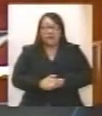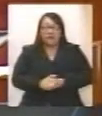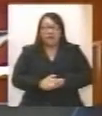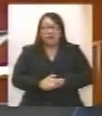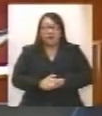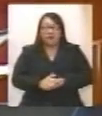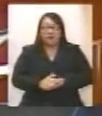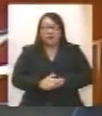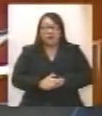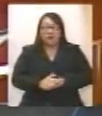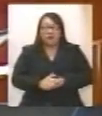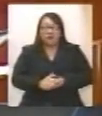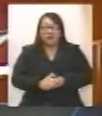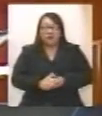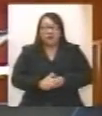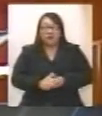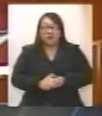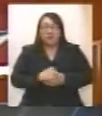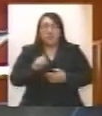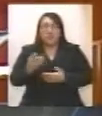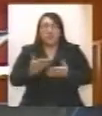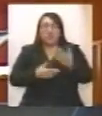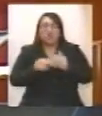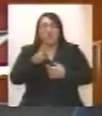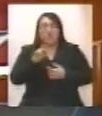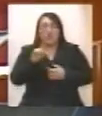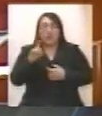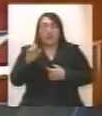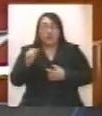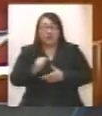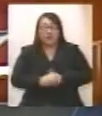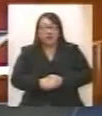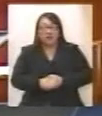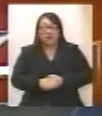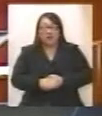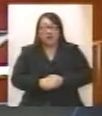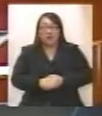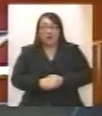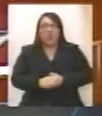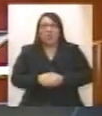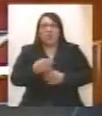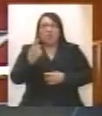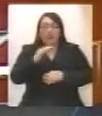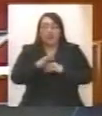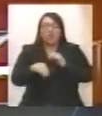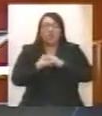mes, el servicio Vidas para la protección de